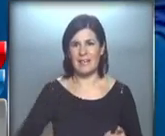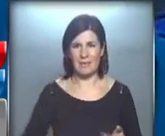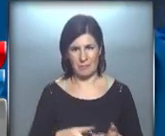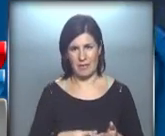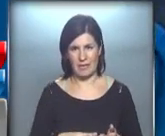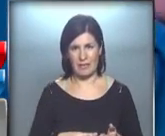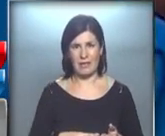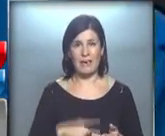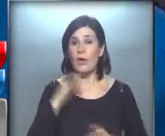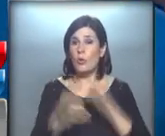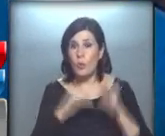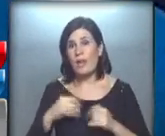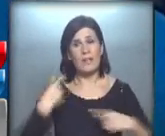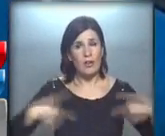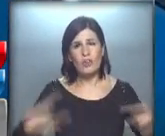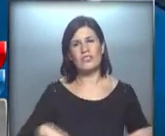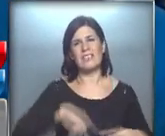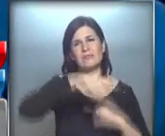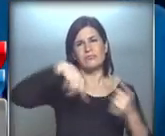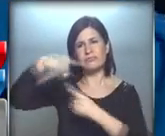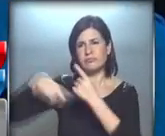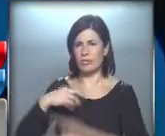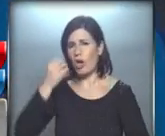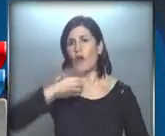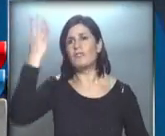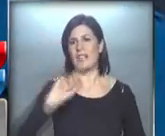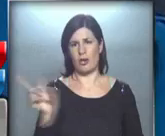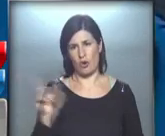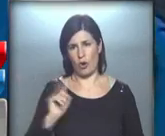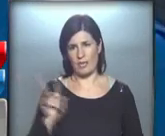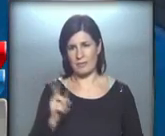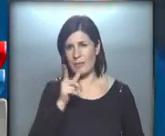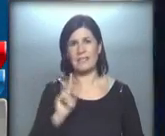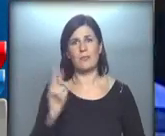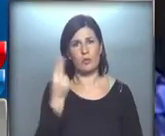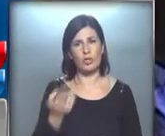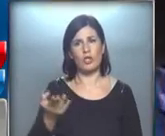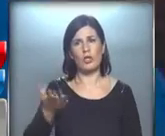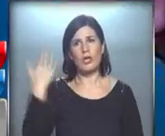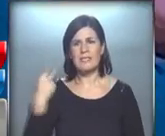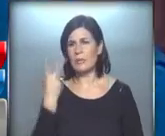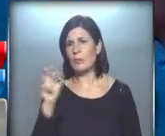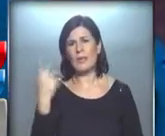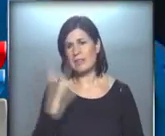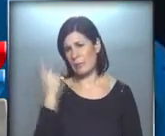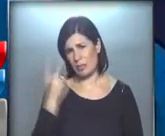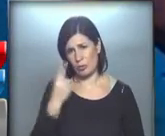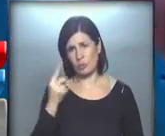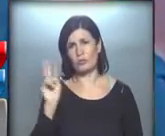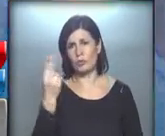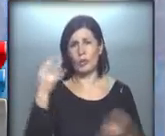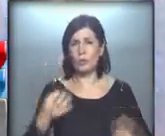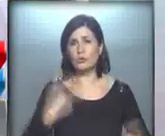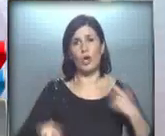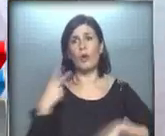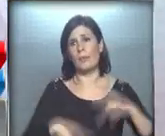es de manera extraoficial, es que la muerte de Grondona se habría producido hace aproximadamente unos 20 minutos en el marco de una intervención